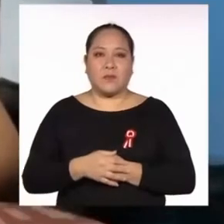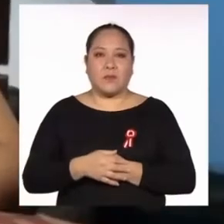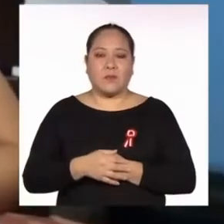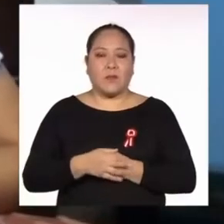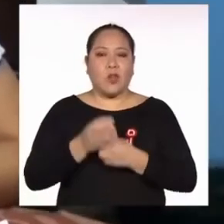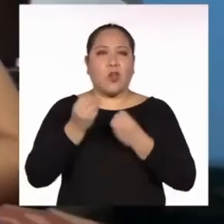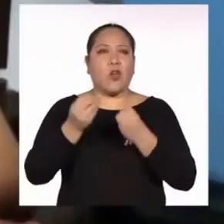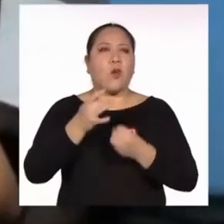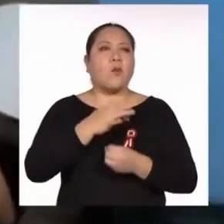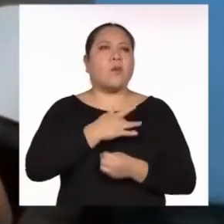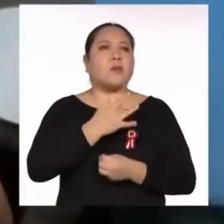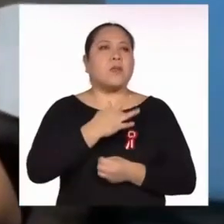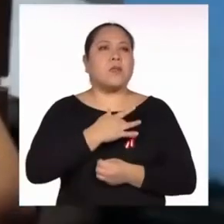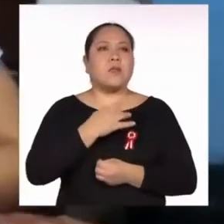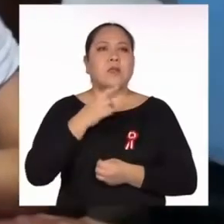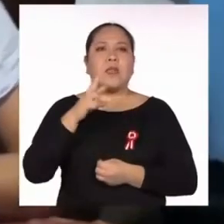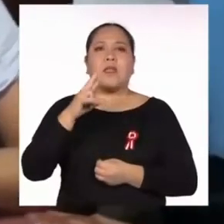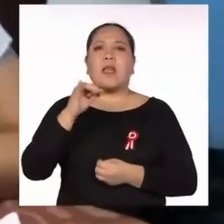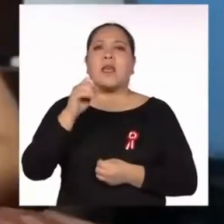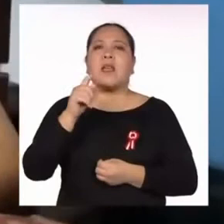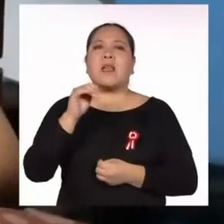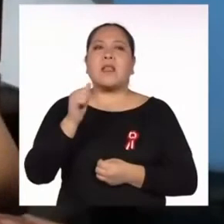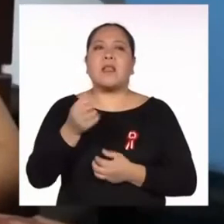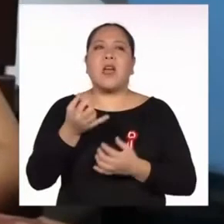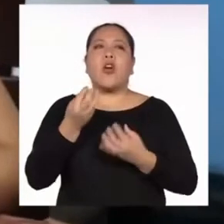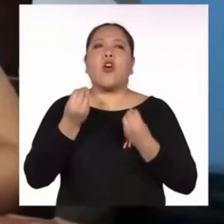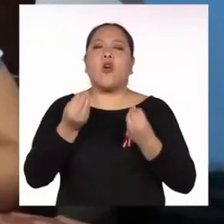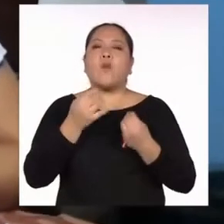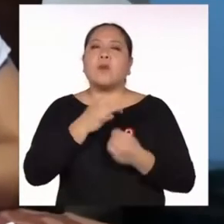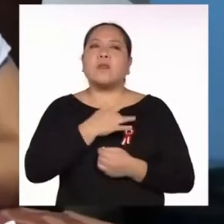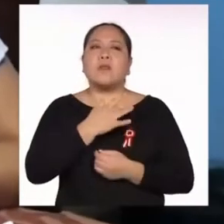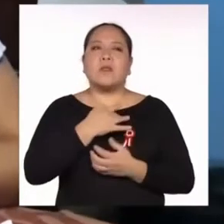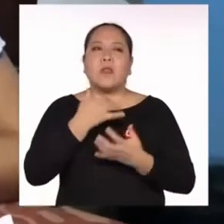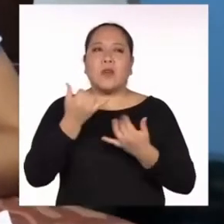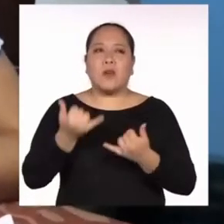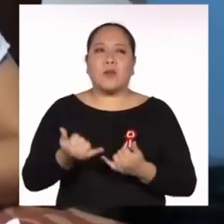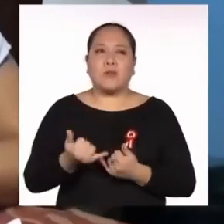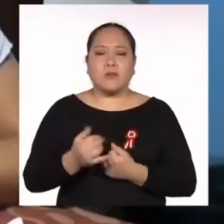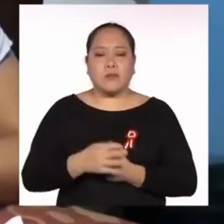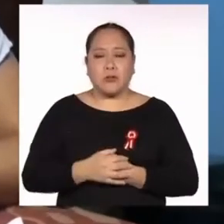cómo se encuentra señora rita como 62